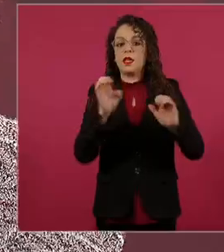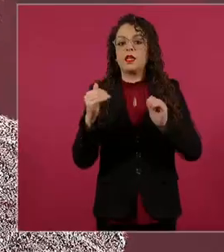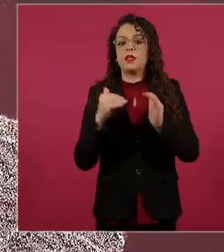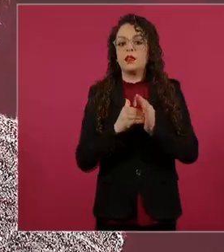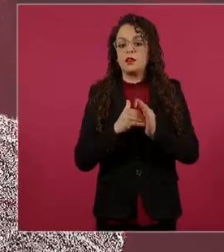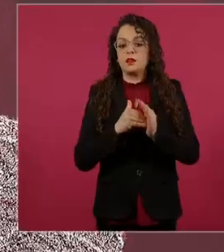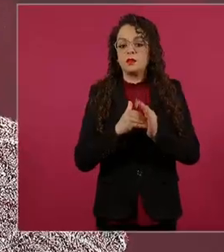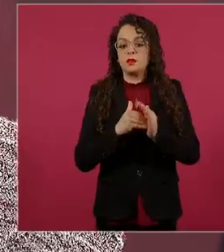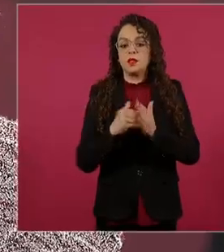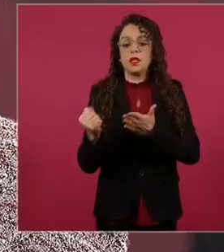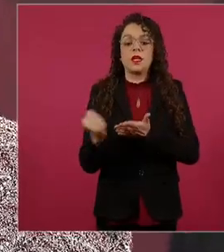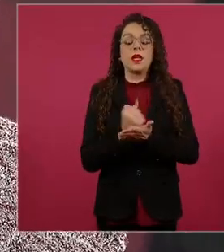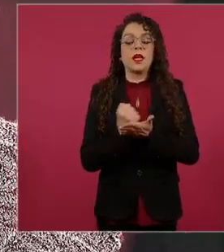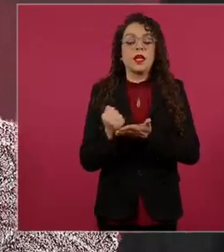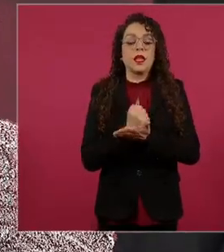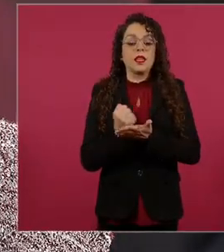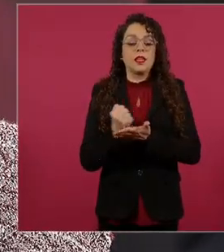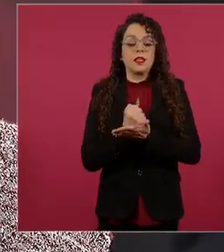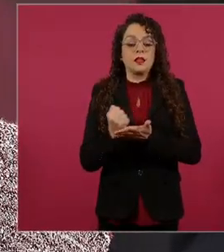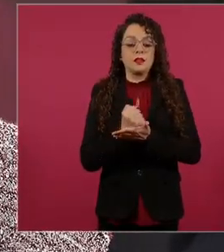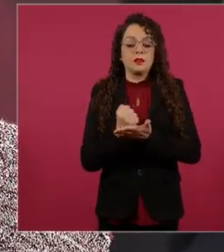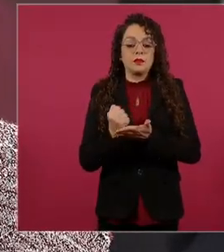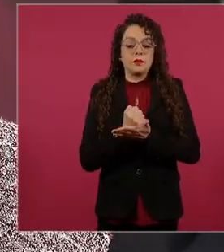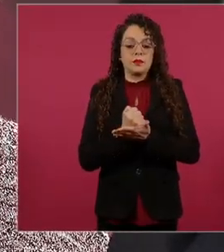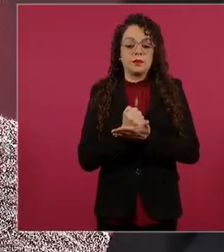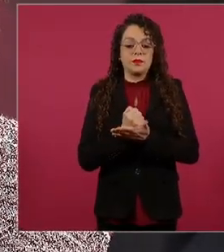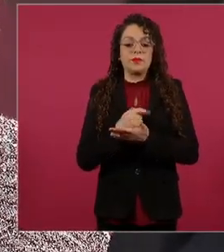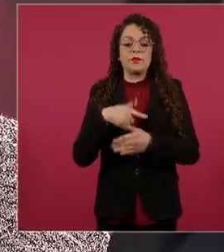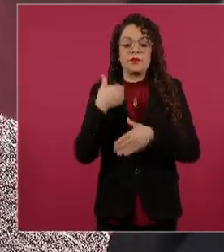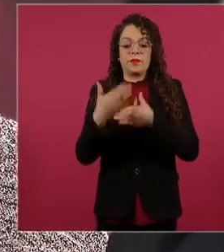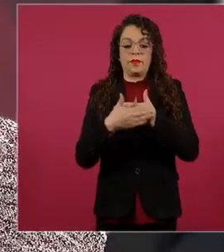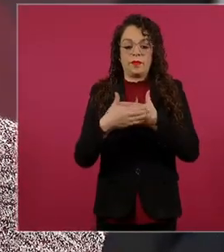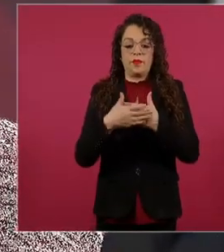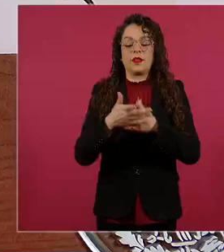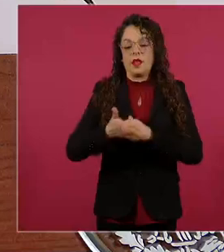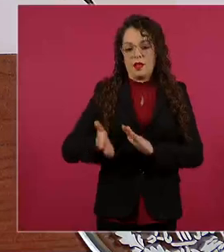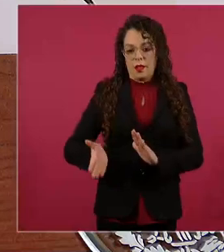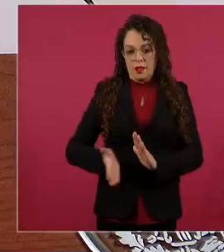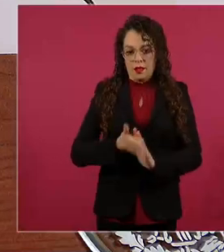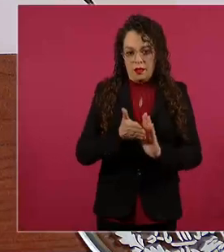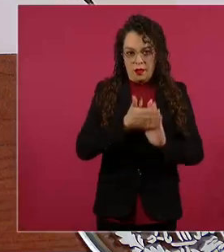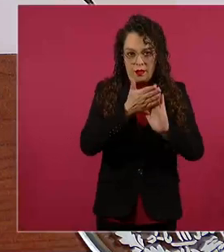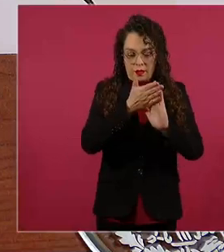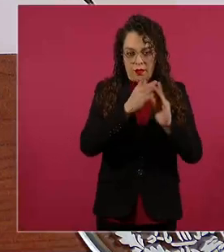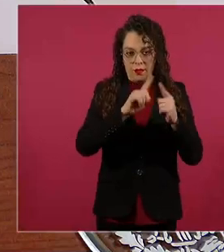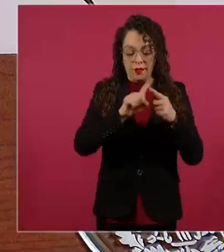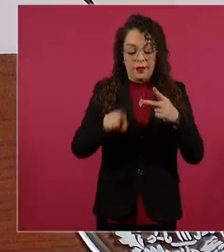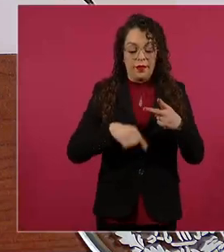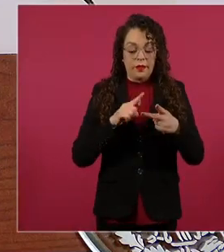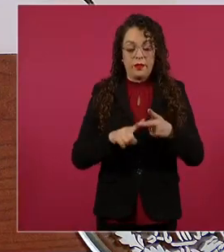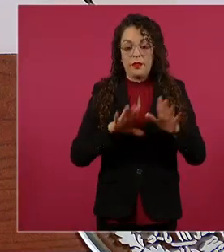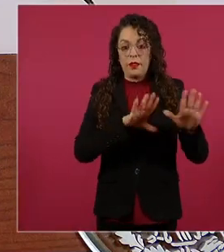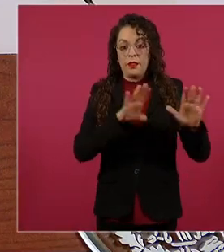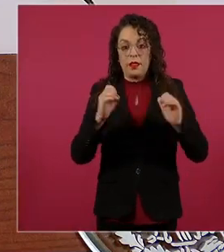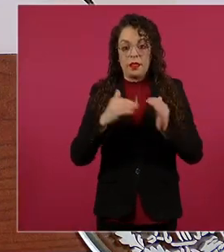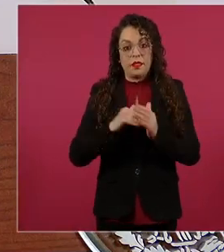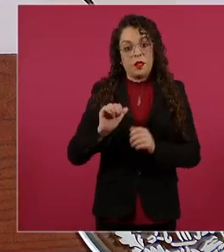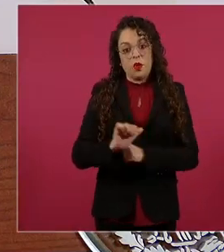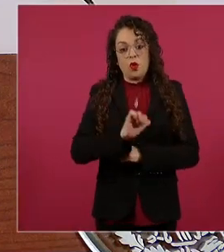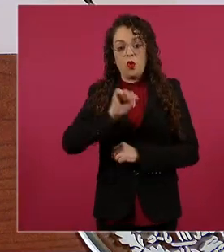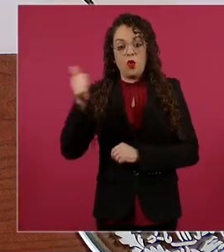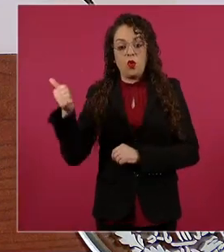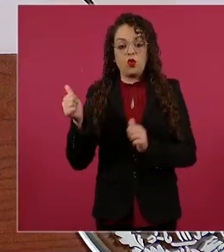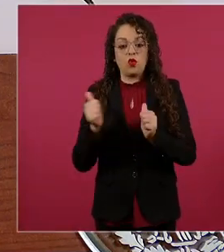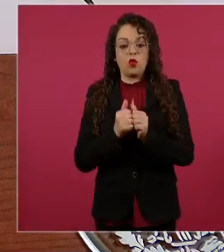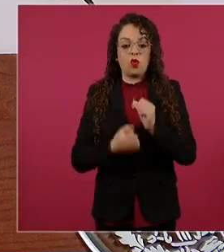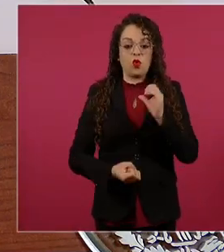créditos donde Infonavit construirá y otras 500 mil acciones de estos nuevos esquemas